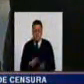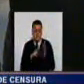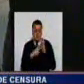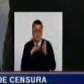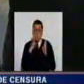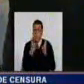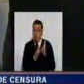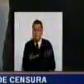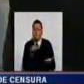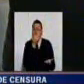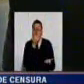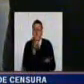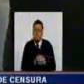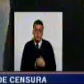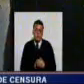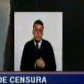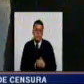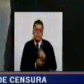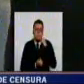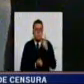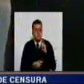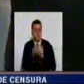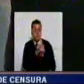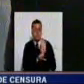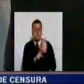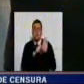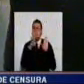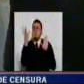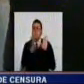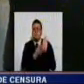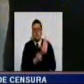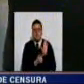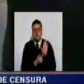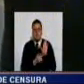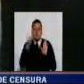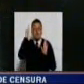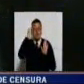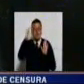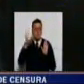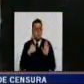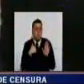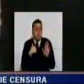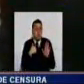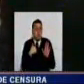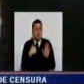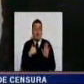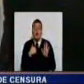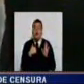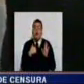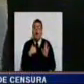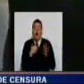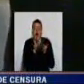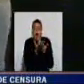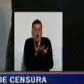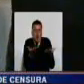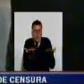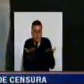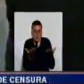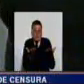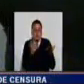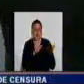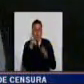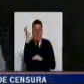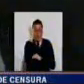veamos cómo es lo de la ilegalidad. Las enajenaciones de propiedad accionaria del